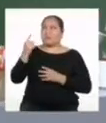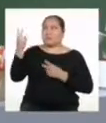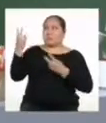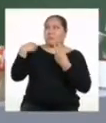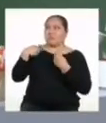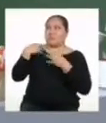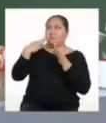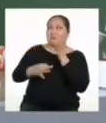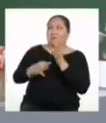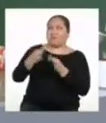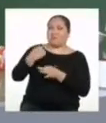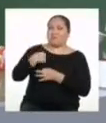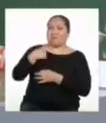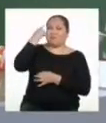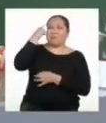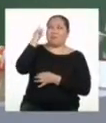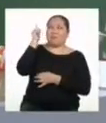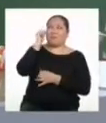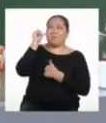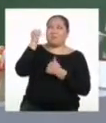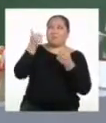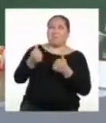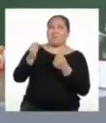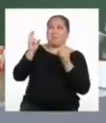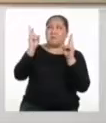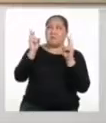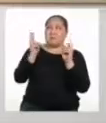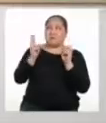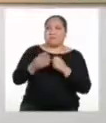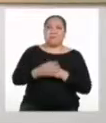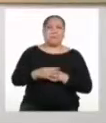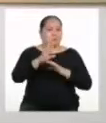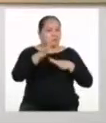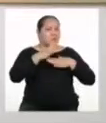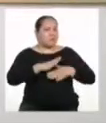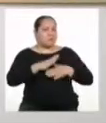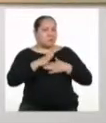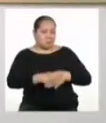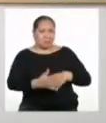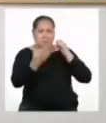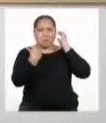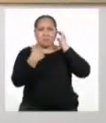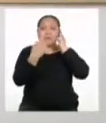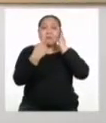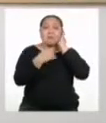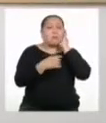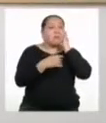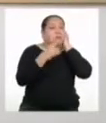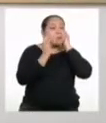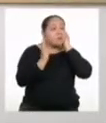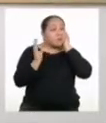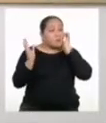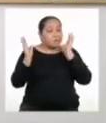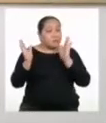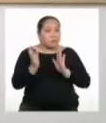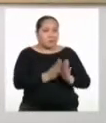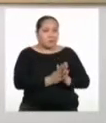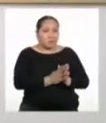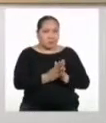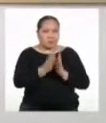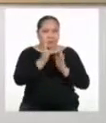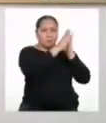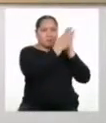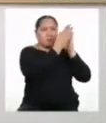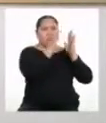juzgue porque todavía no he pensado bien los títulos de cada parte. Con confianza, Yaremis. Hacer un fanzine es crear,